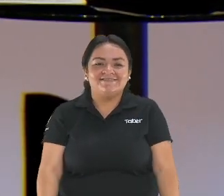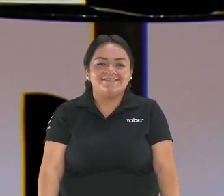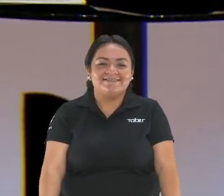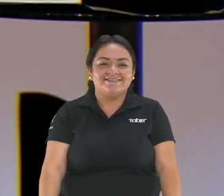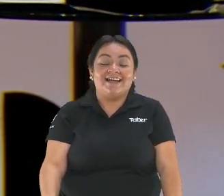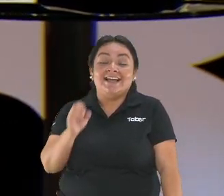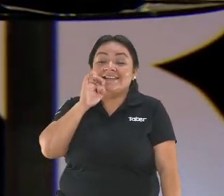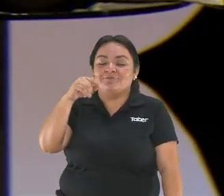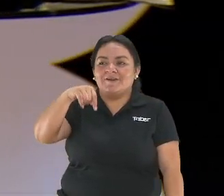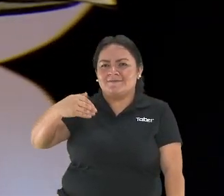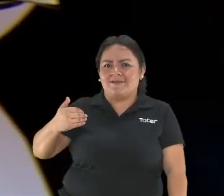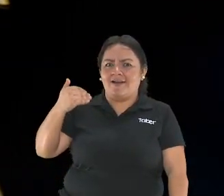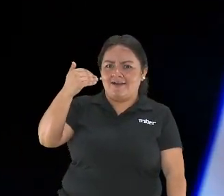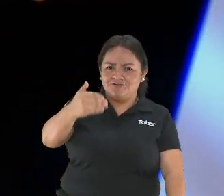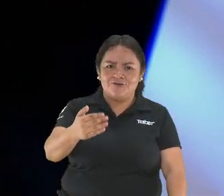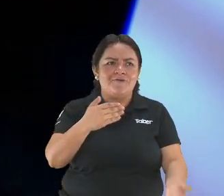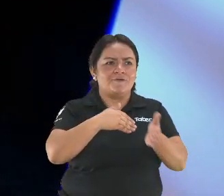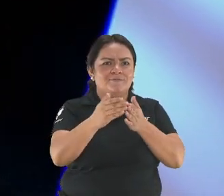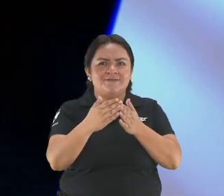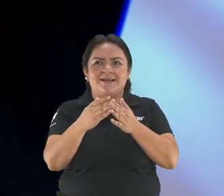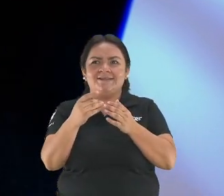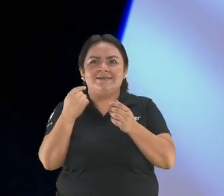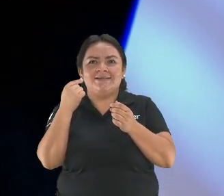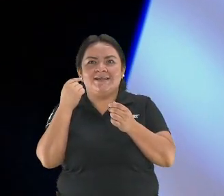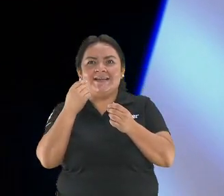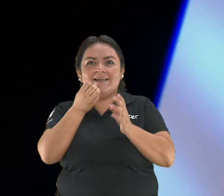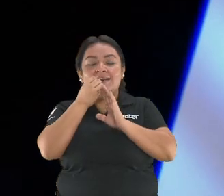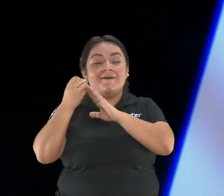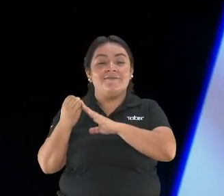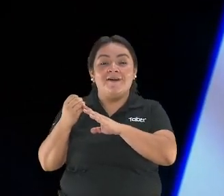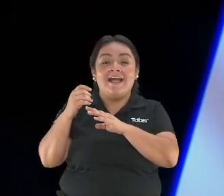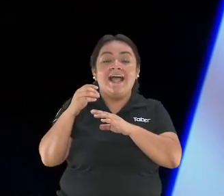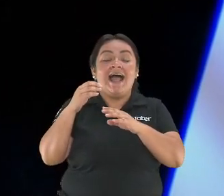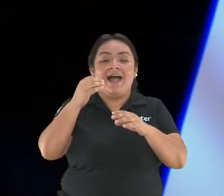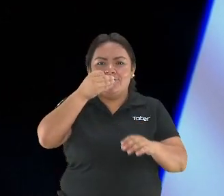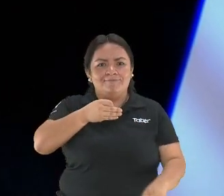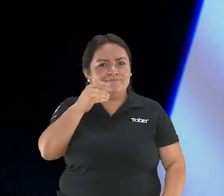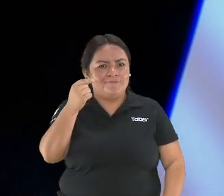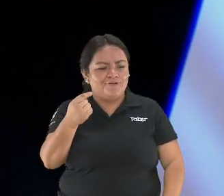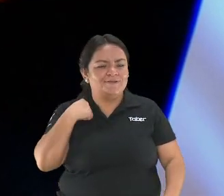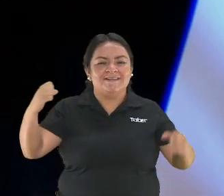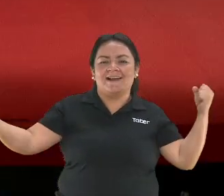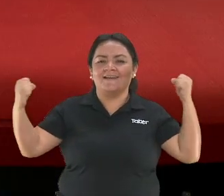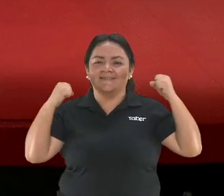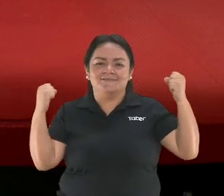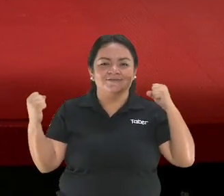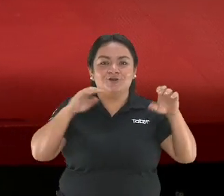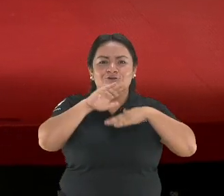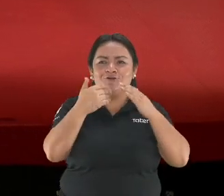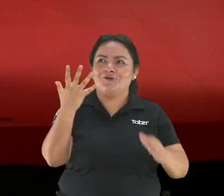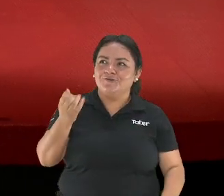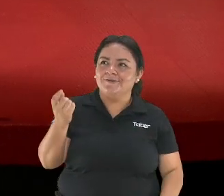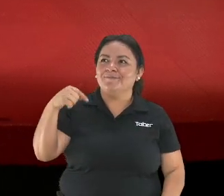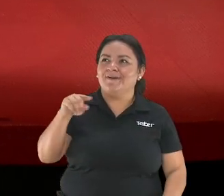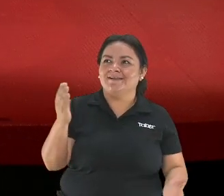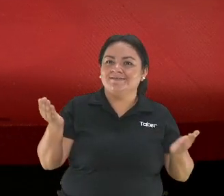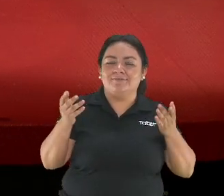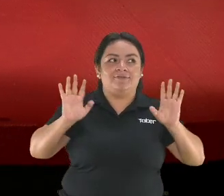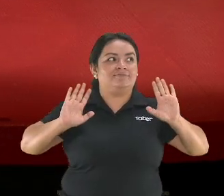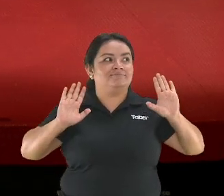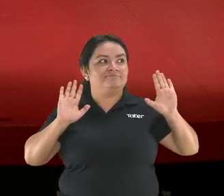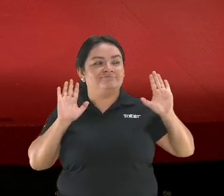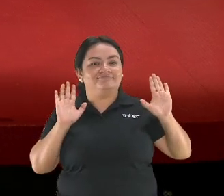dijimos este año voy a hacer dieta este año voy a trabajar esto este año voy a hacer ejercicio todos los días voy a hacer pero de